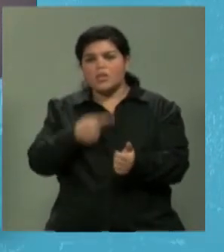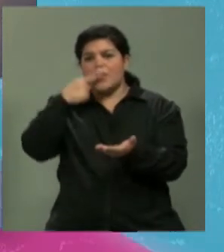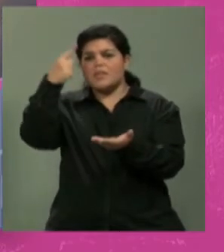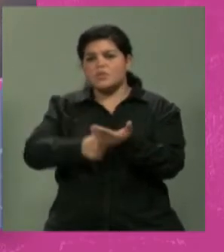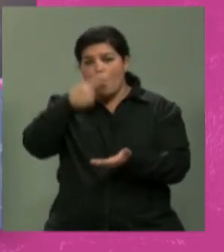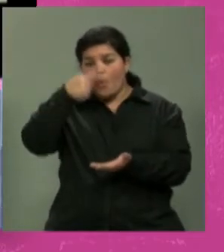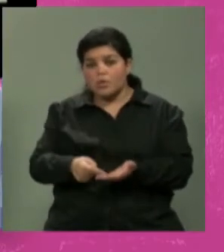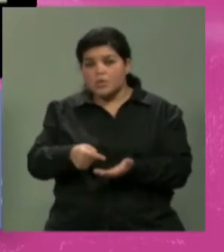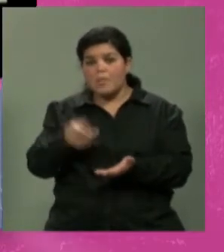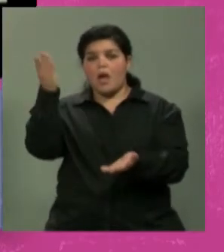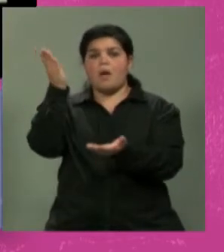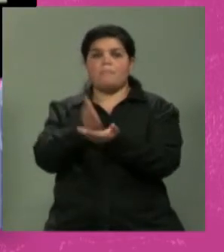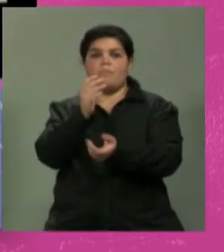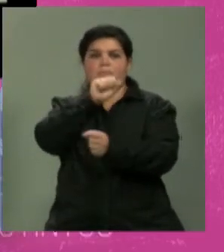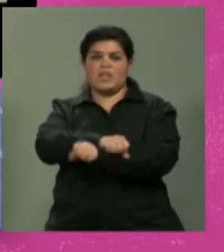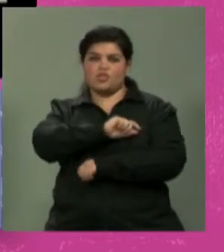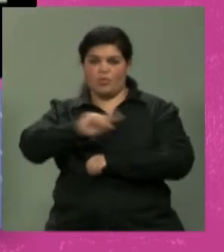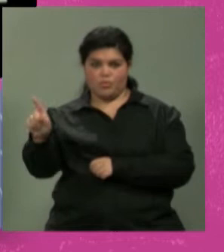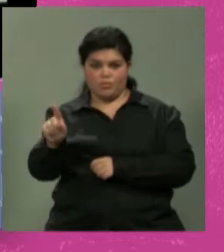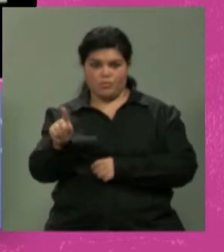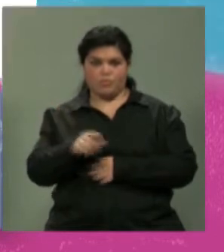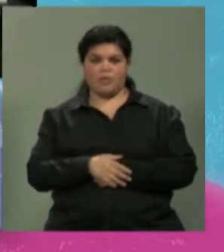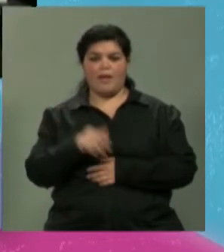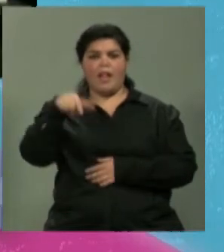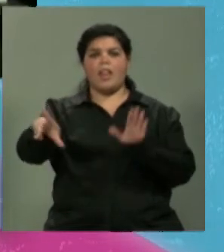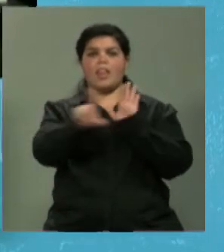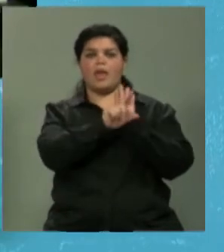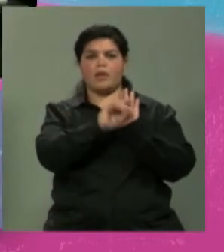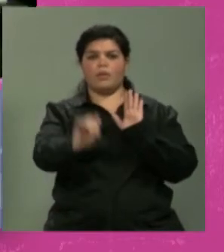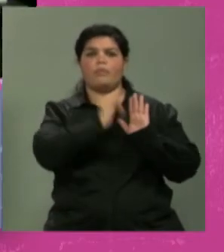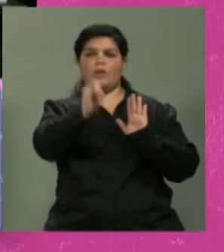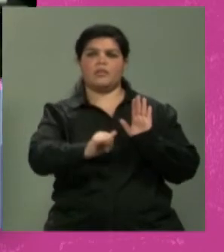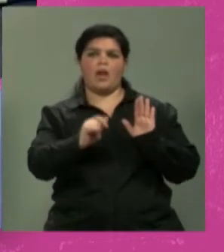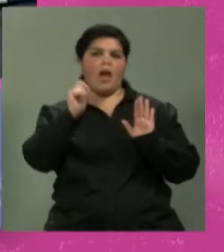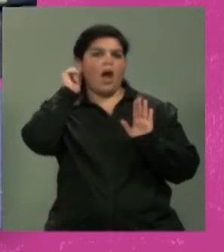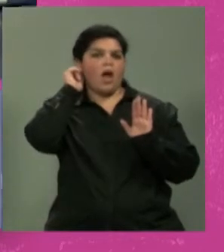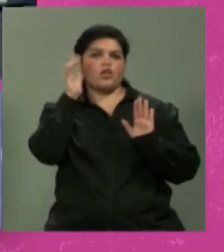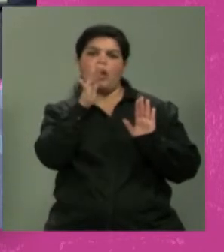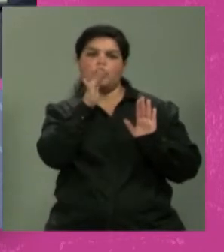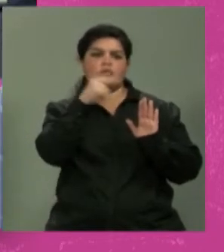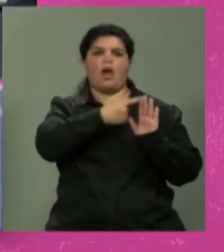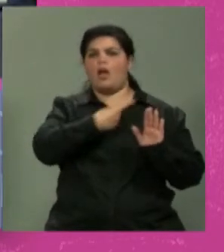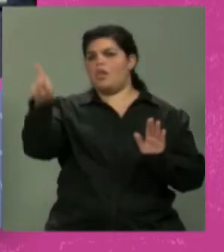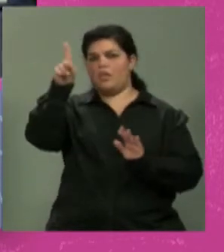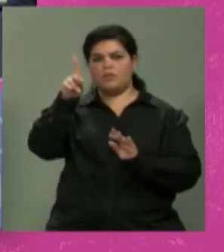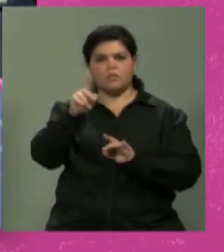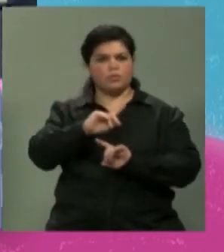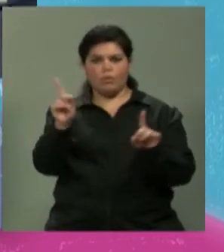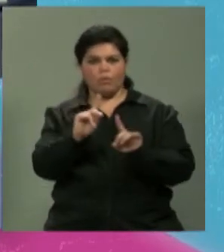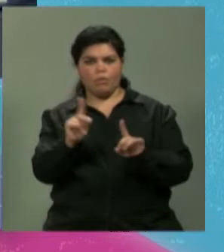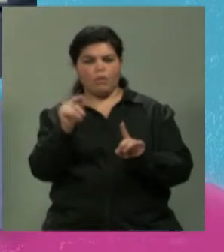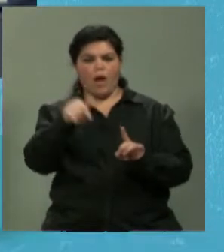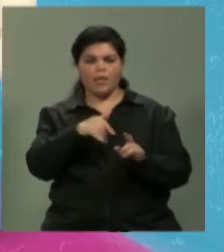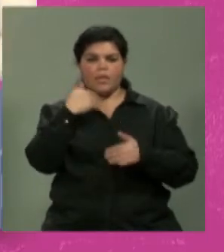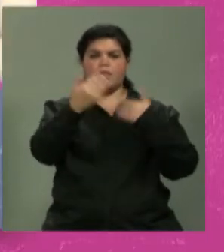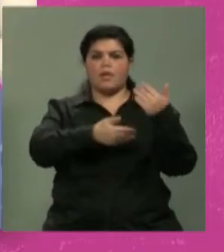a eso. Por eso hay un régimen penal juvenil. Acá la ley no dice de 14 presos, cárcel común. No, es un régimen penal juvenil con